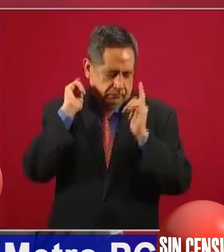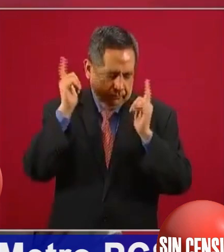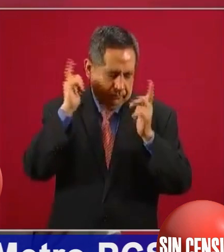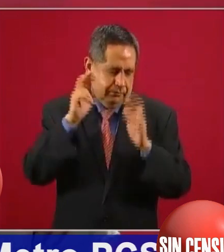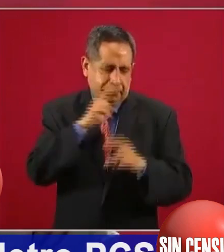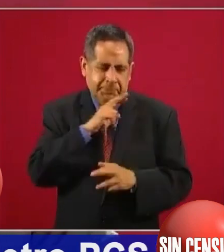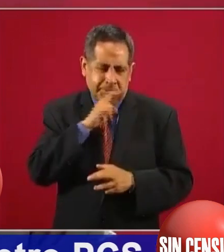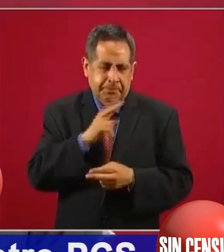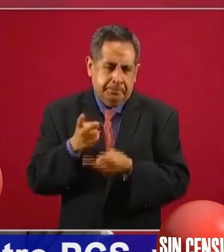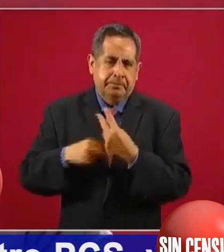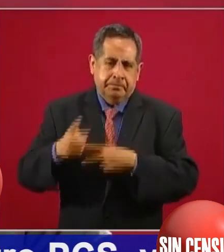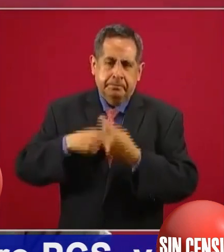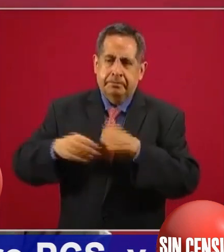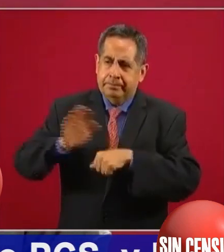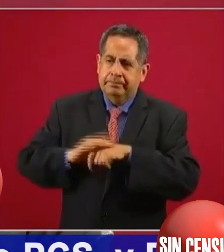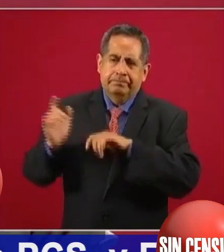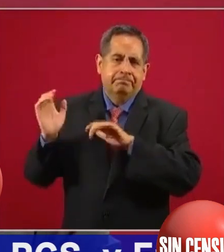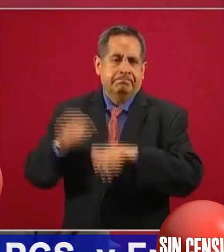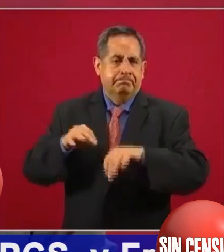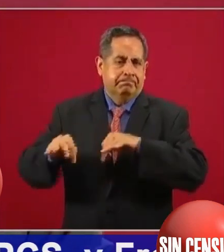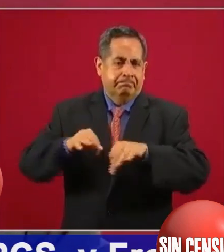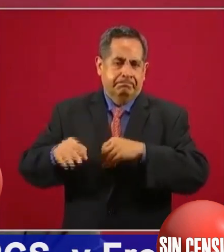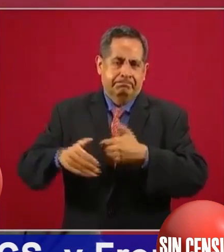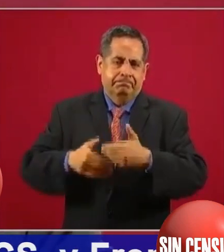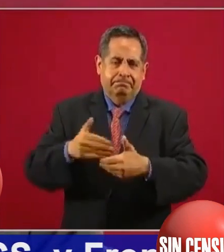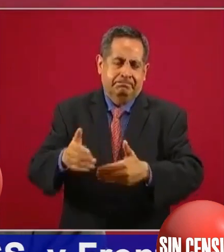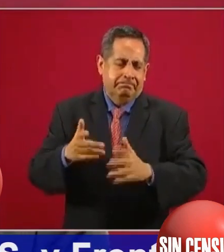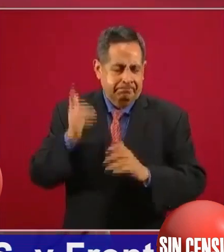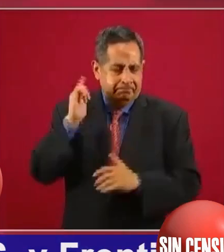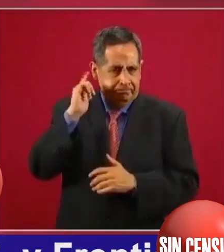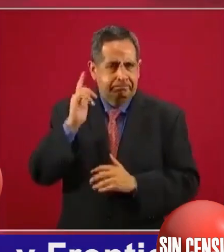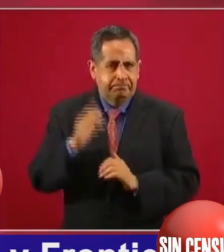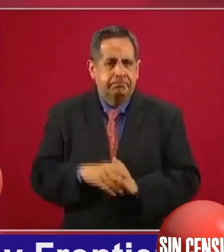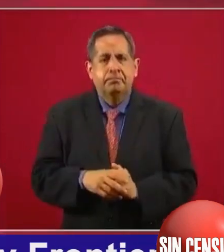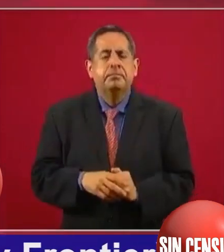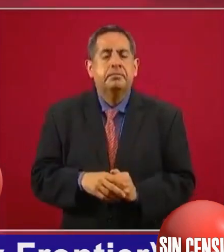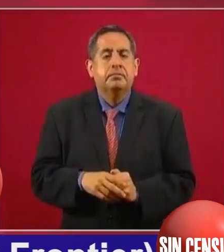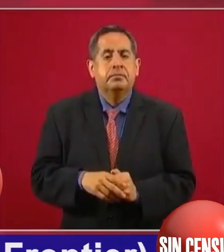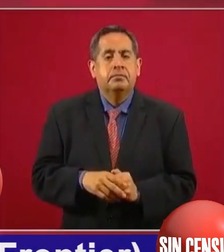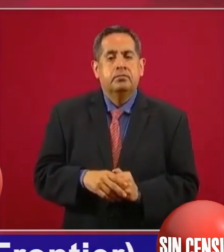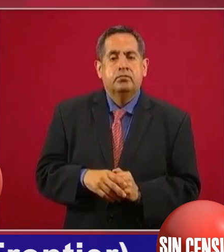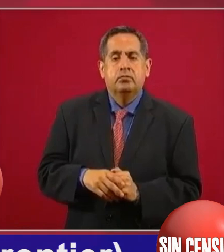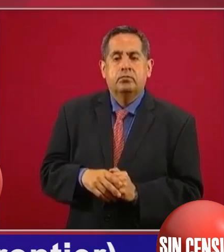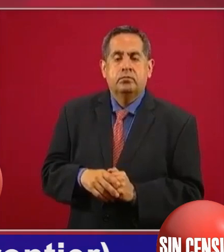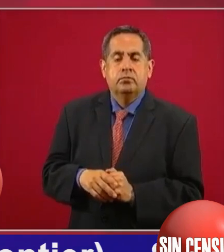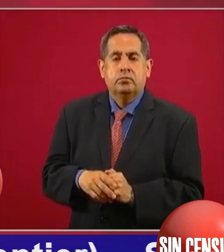posible.